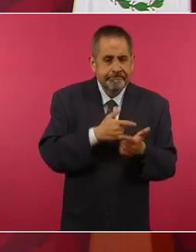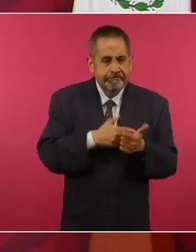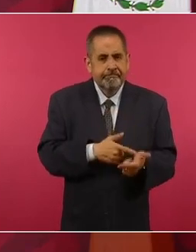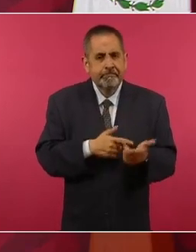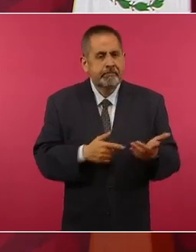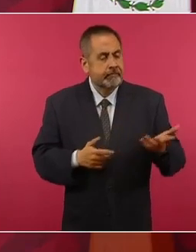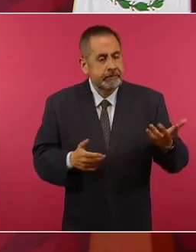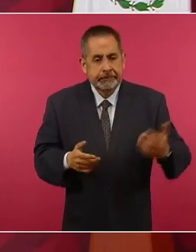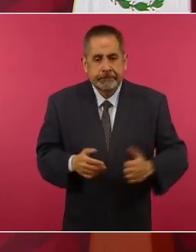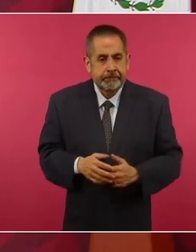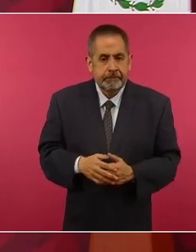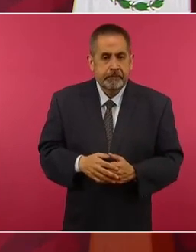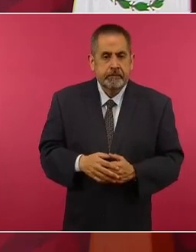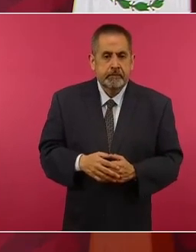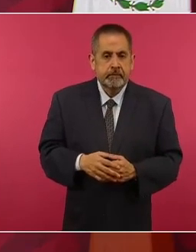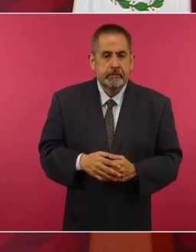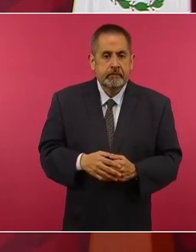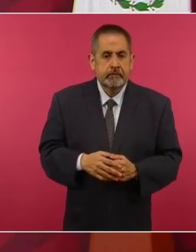insiste.